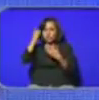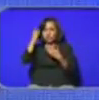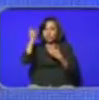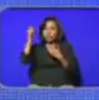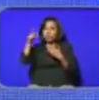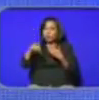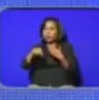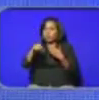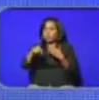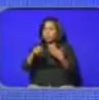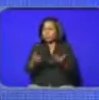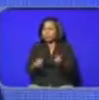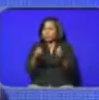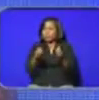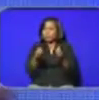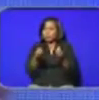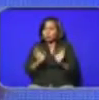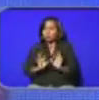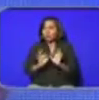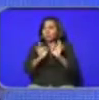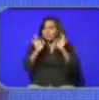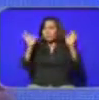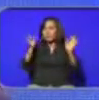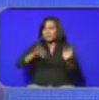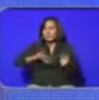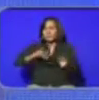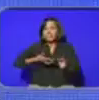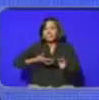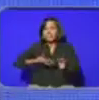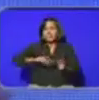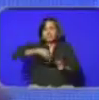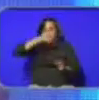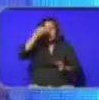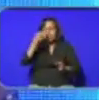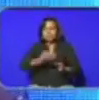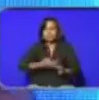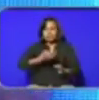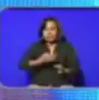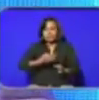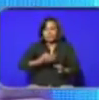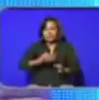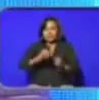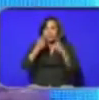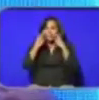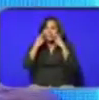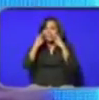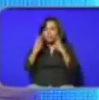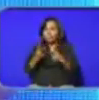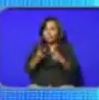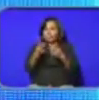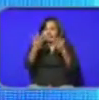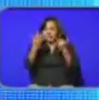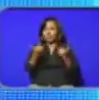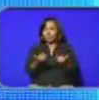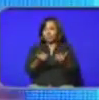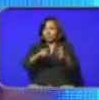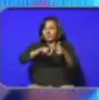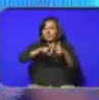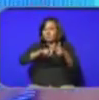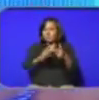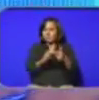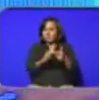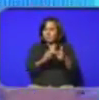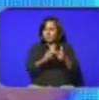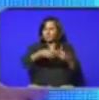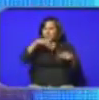mucha felicidad, la satisfacción del presidente Varela es ver el inicio de un trabajo de 1 año y medio a